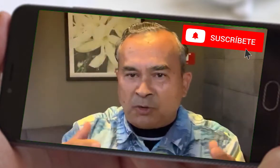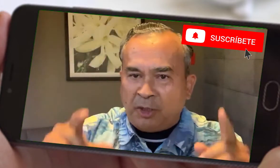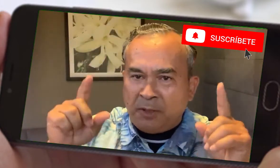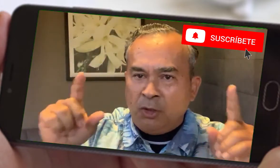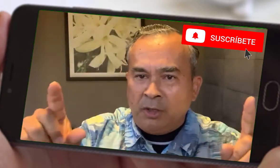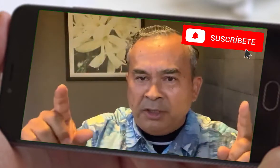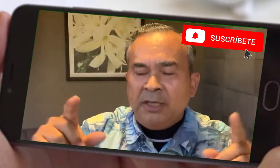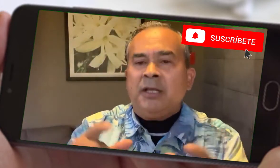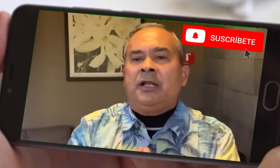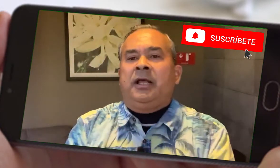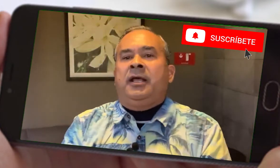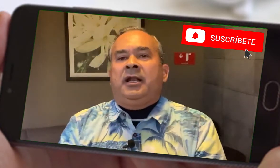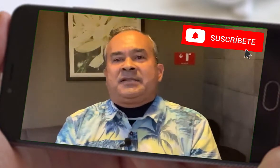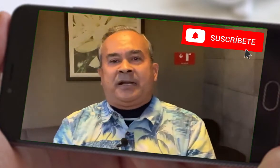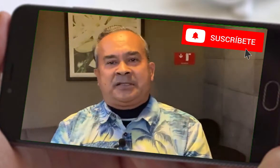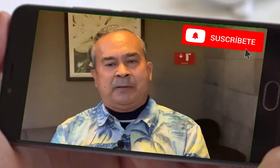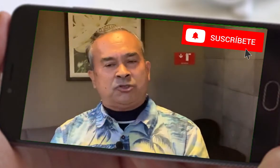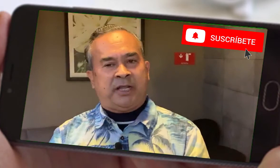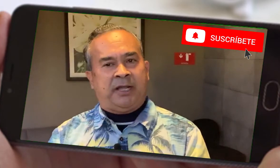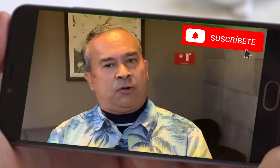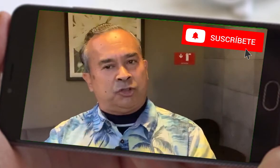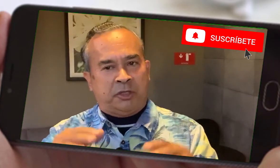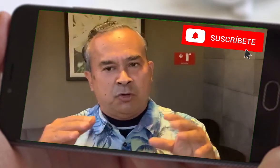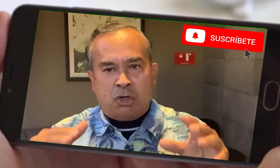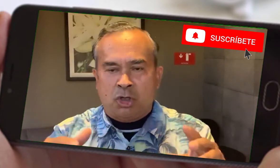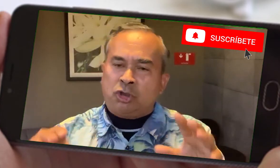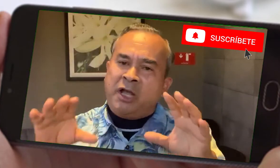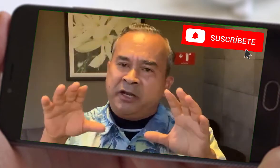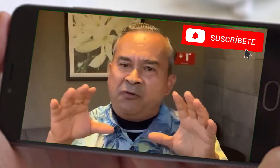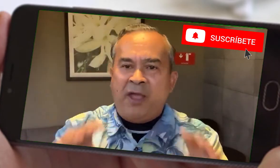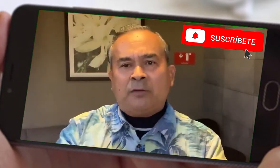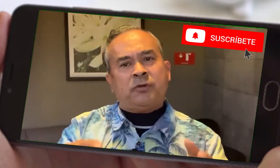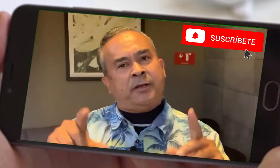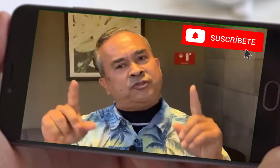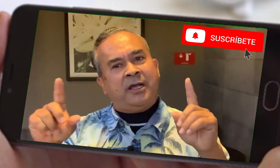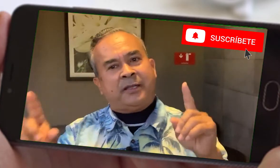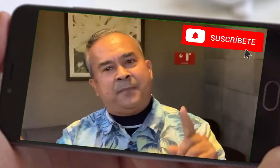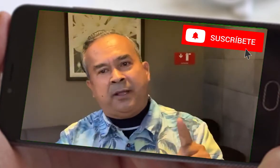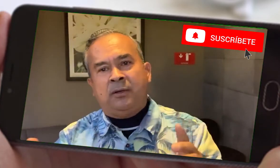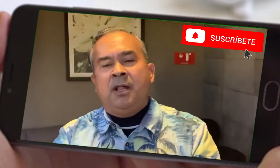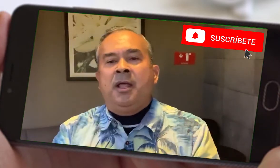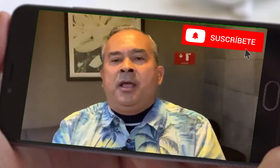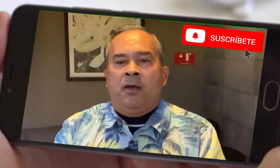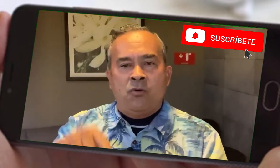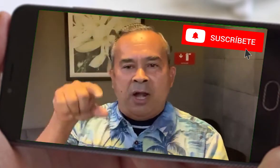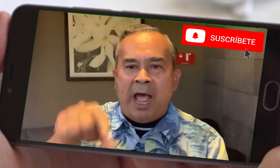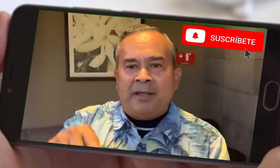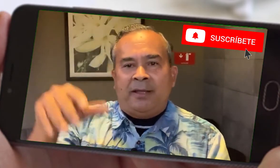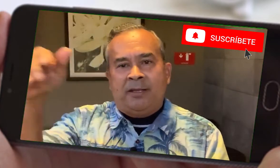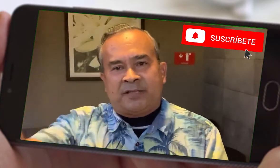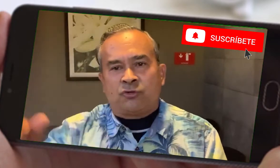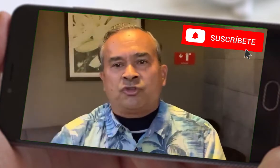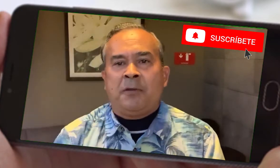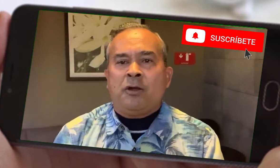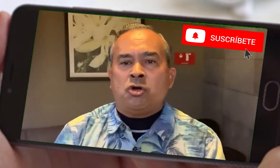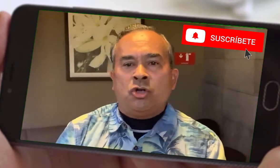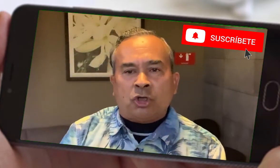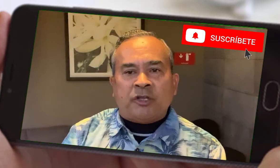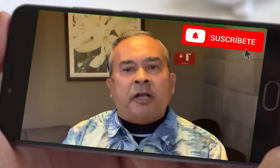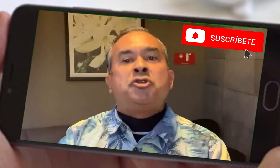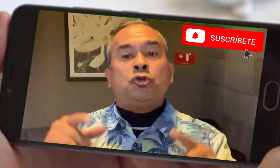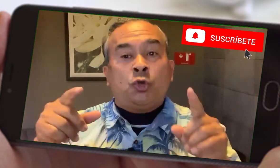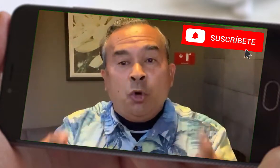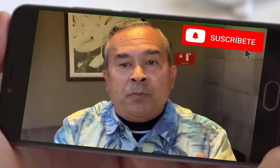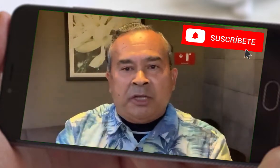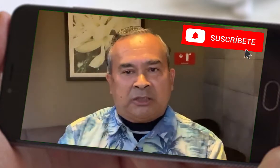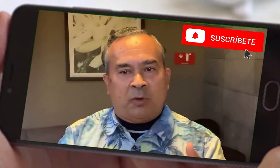damos por servido y les agradecemos que continúen con nosotros aquí en el Facebook, que nos hagan también un like y se suscriban con nosotros